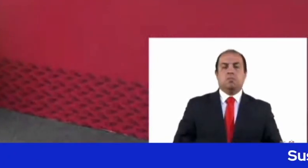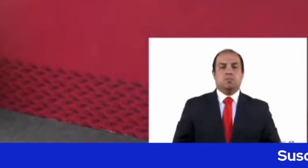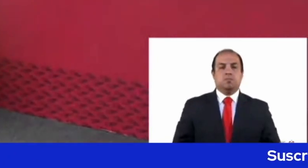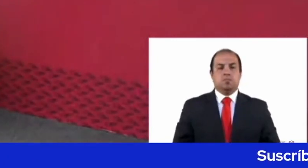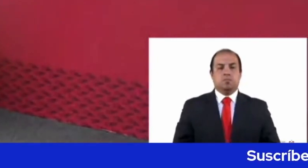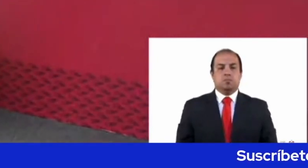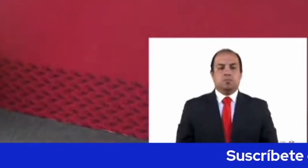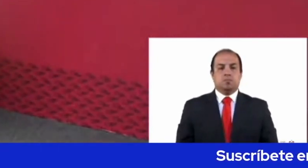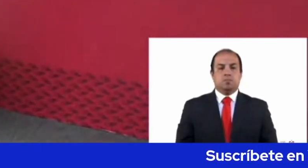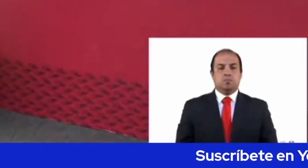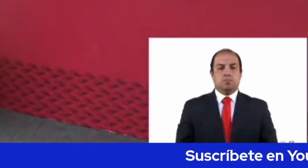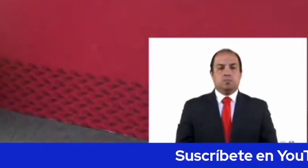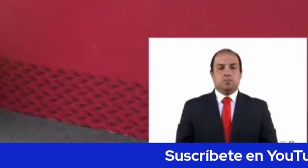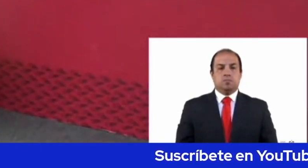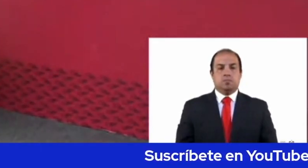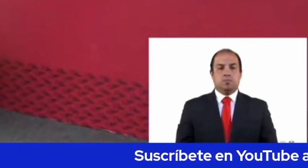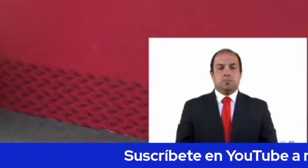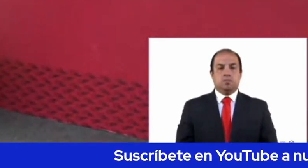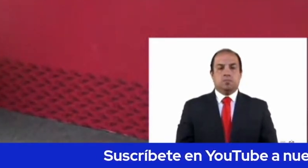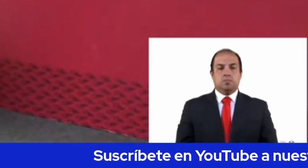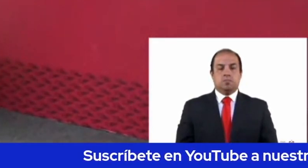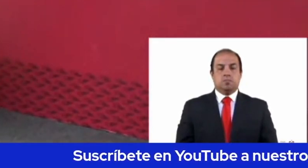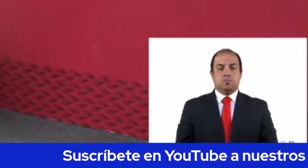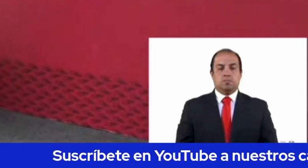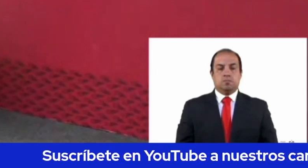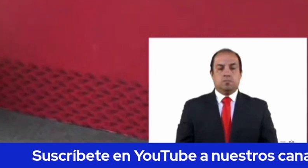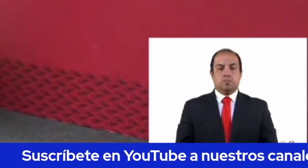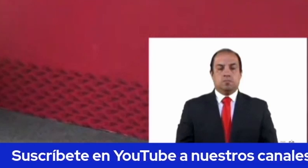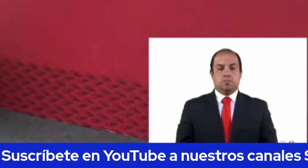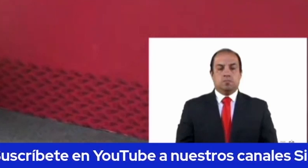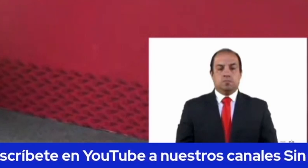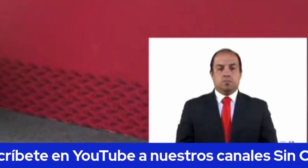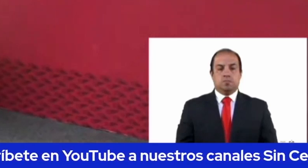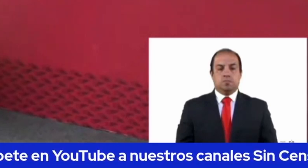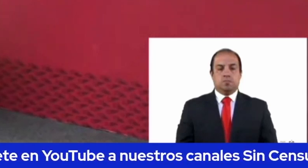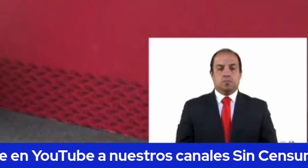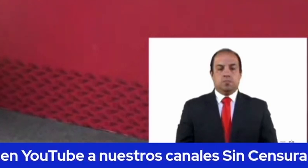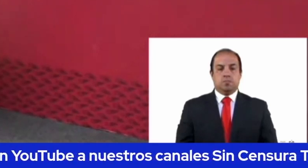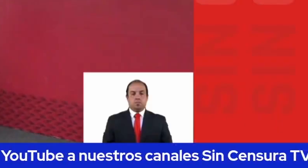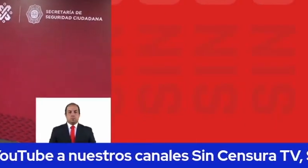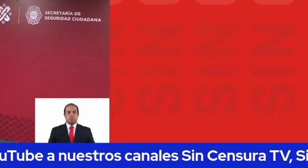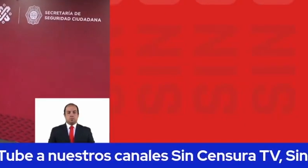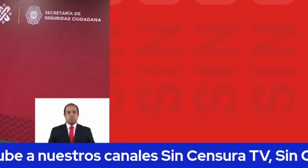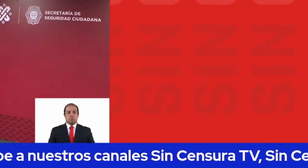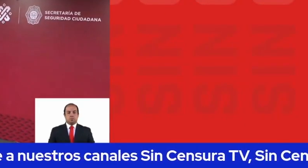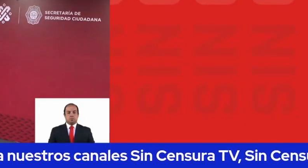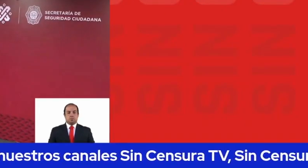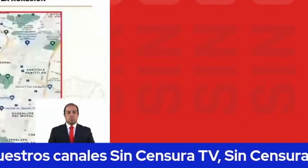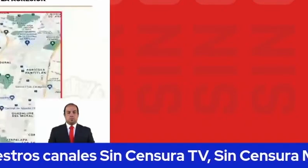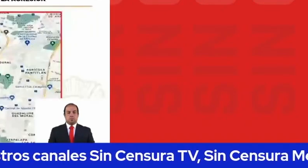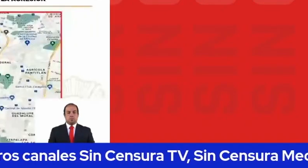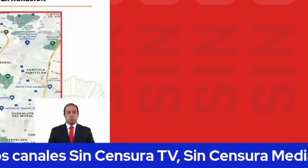para mí es muy revelador que este grupo criminal opere fundamentalmente en la Ciudad de México en actividades